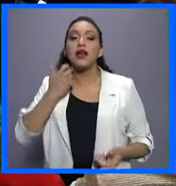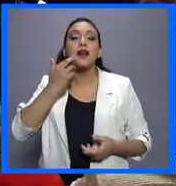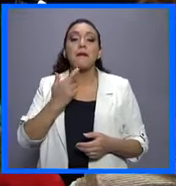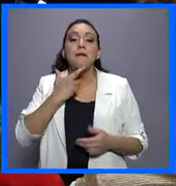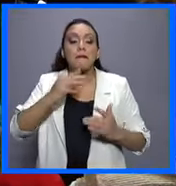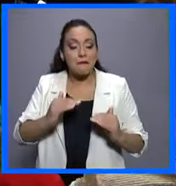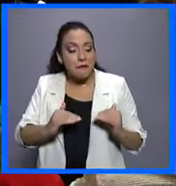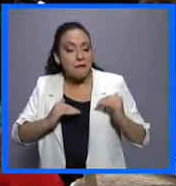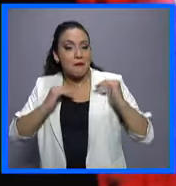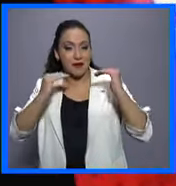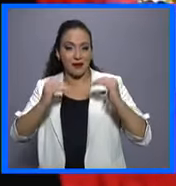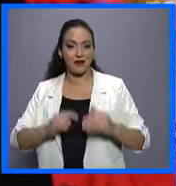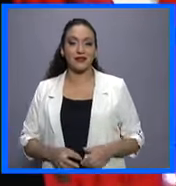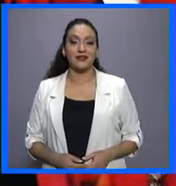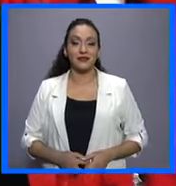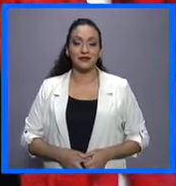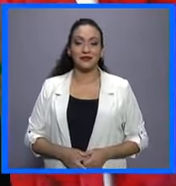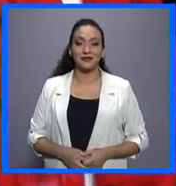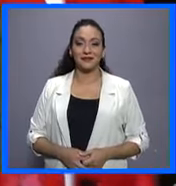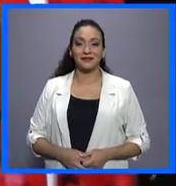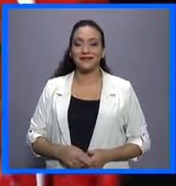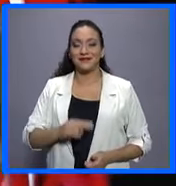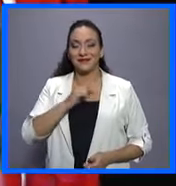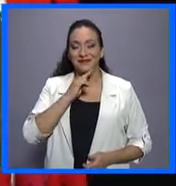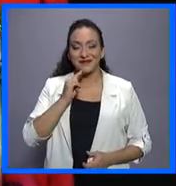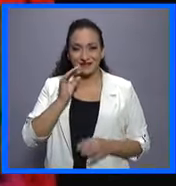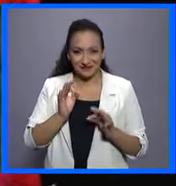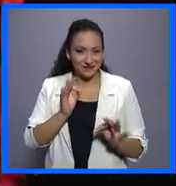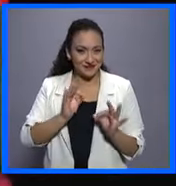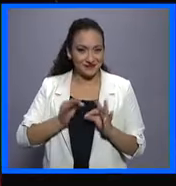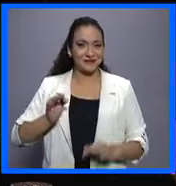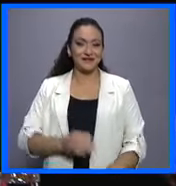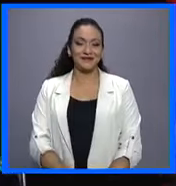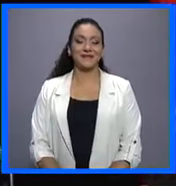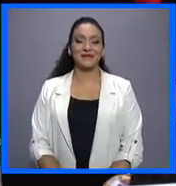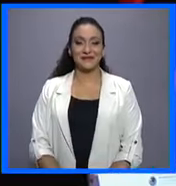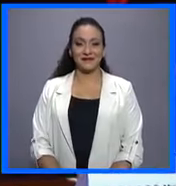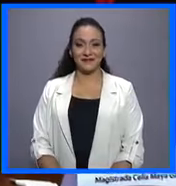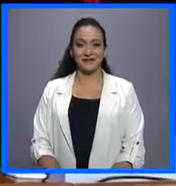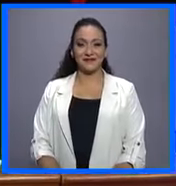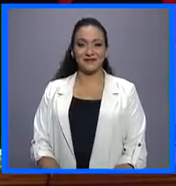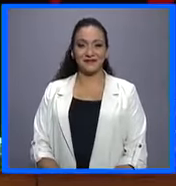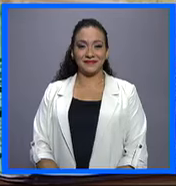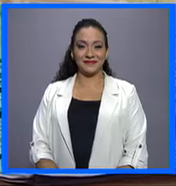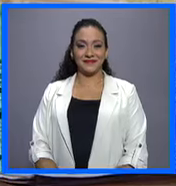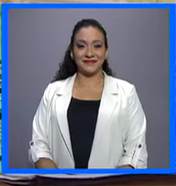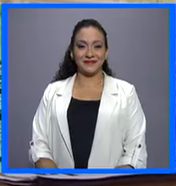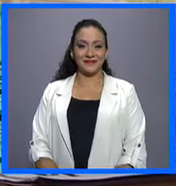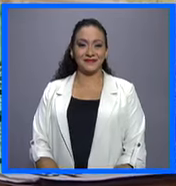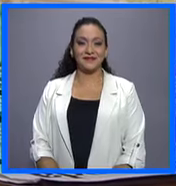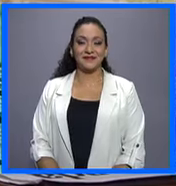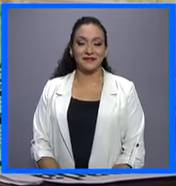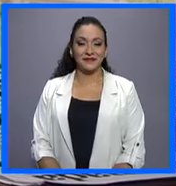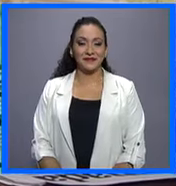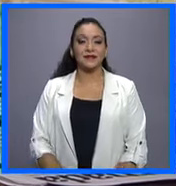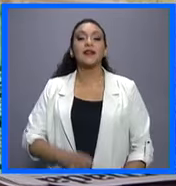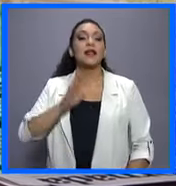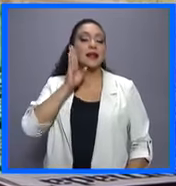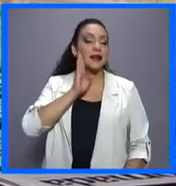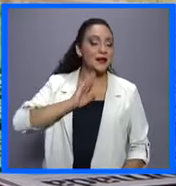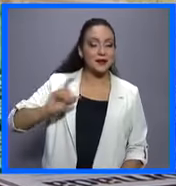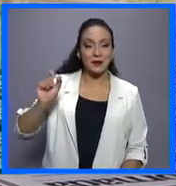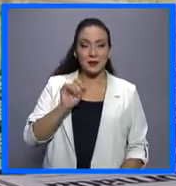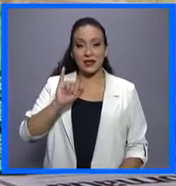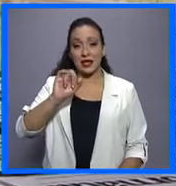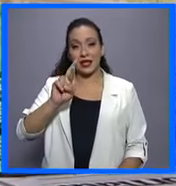su funcionamiento. Para Plural TV, Óscar González. El ministro